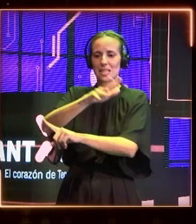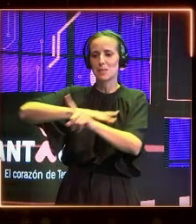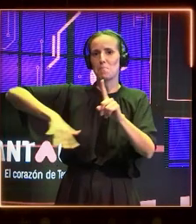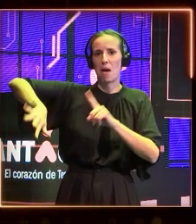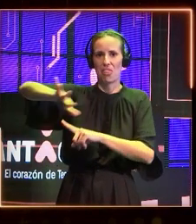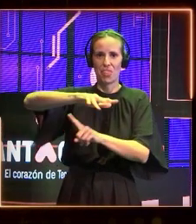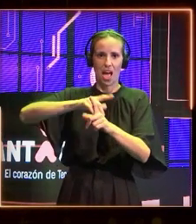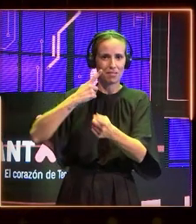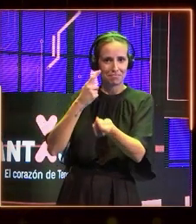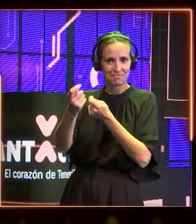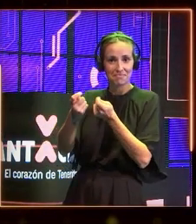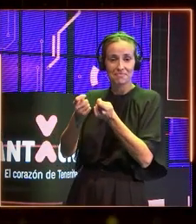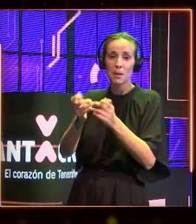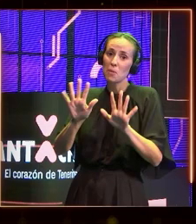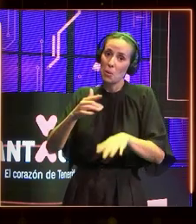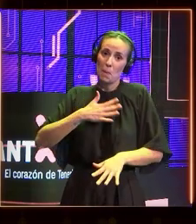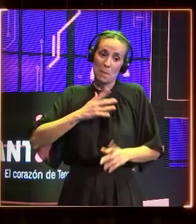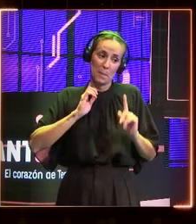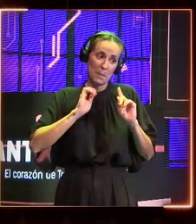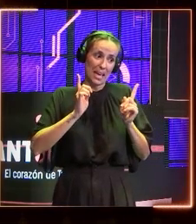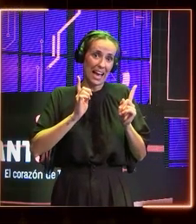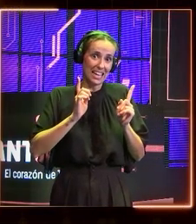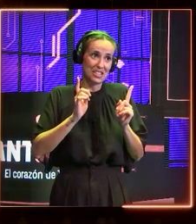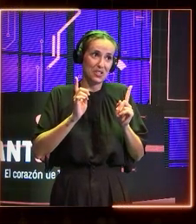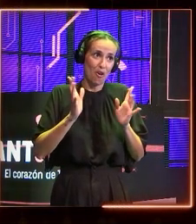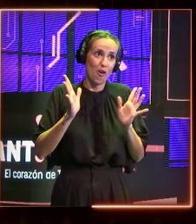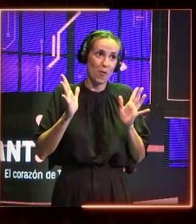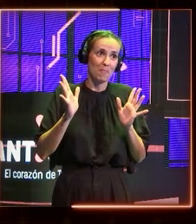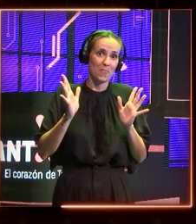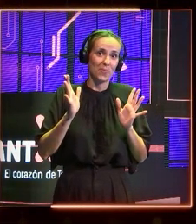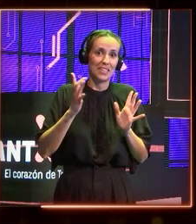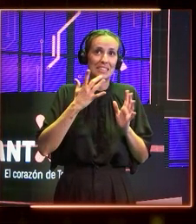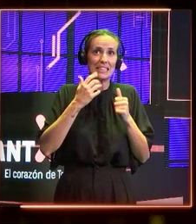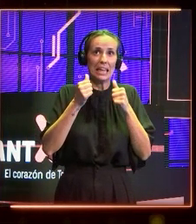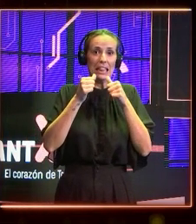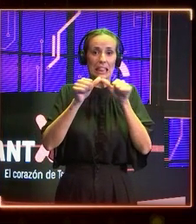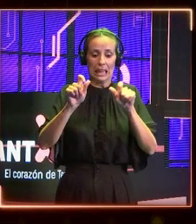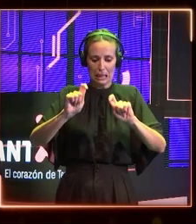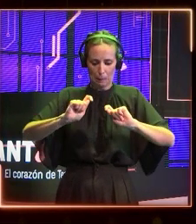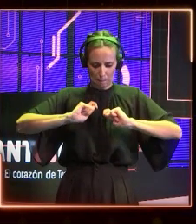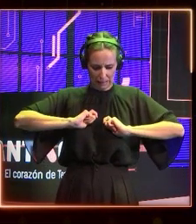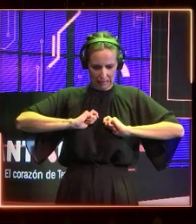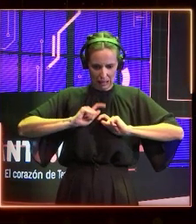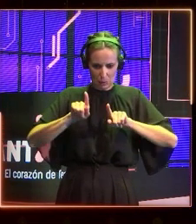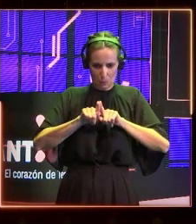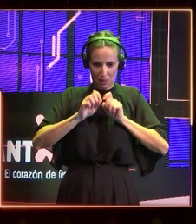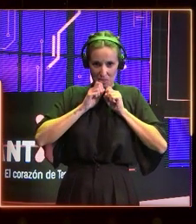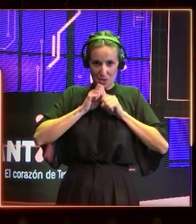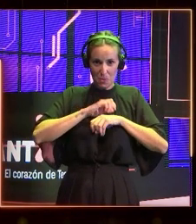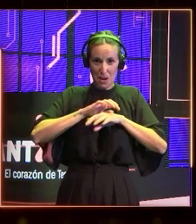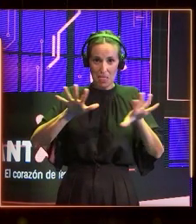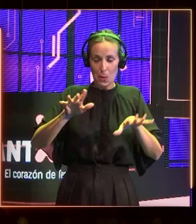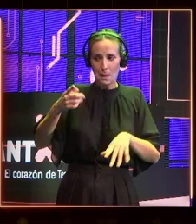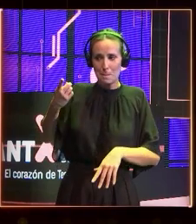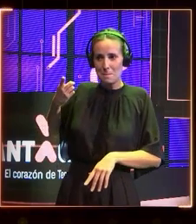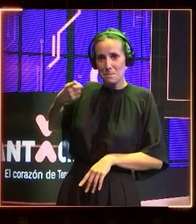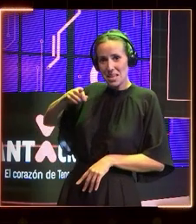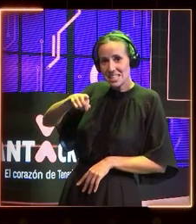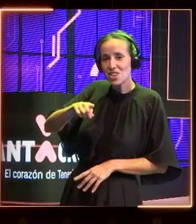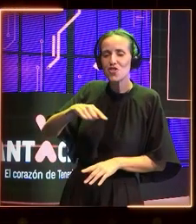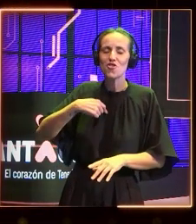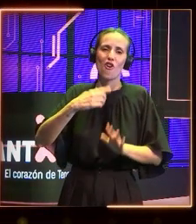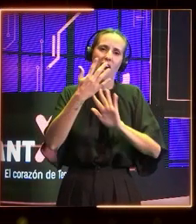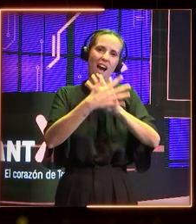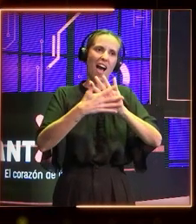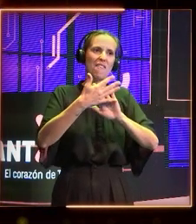pero en mi caso no si si me puedo eh etiquetar como divulgador eh desde hace unos meses estoy hablando de internet